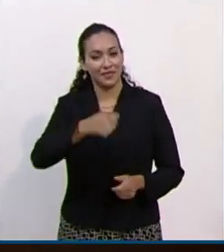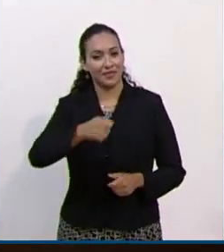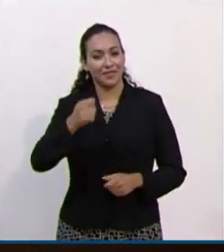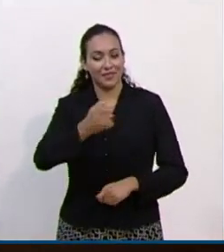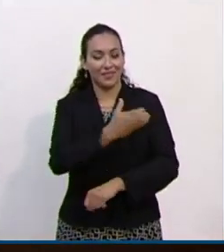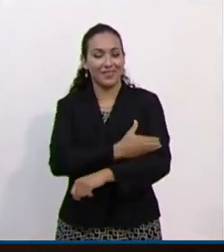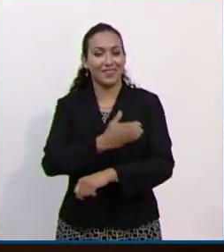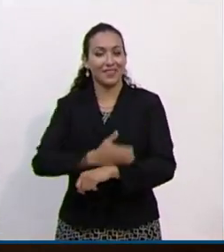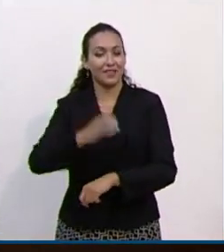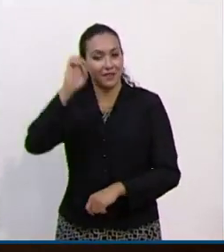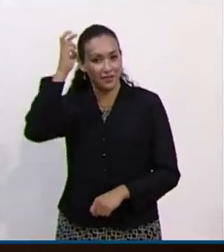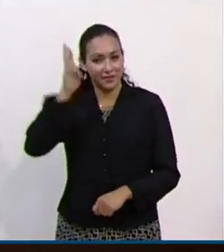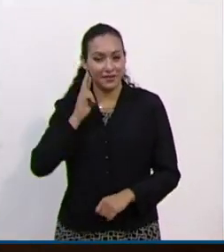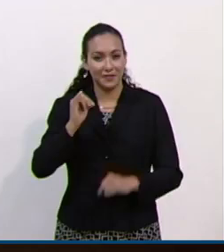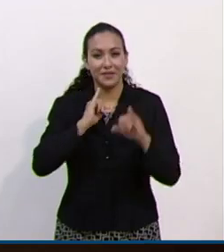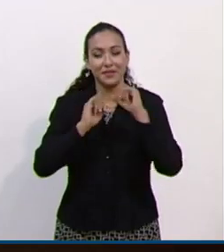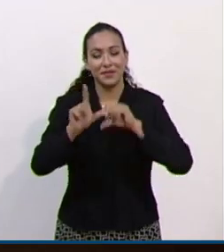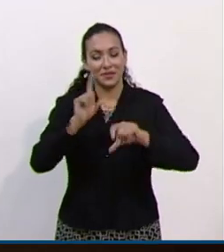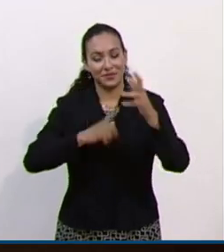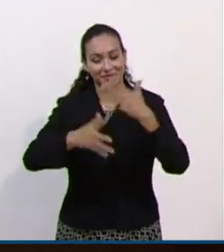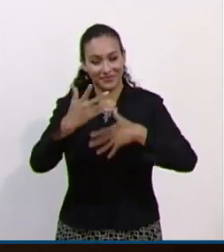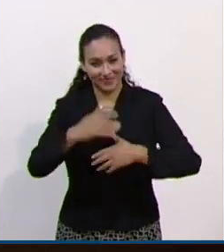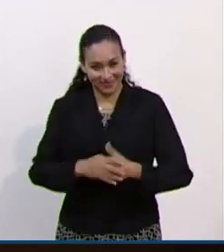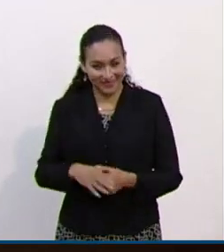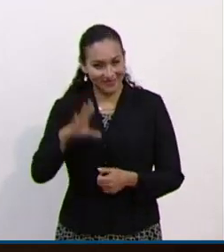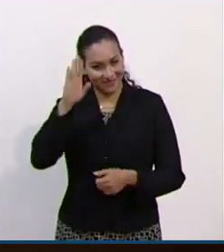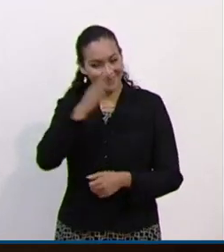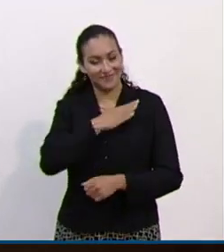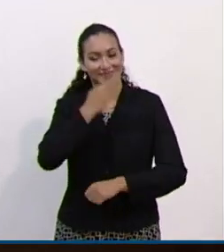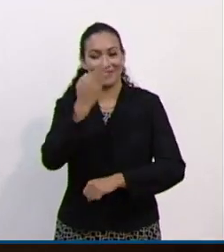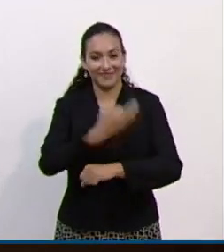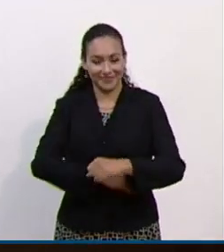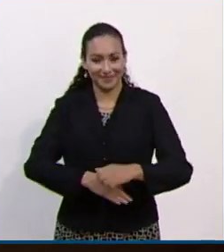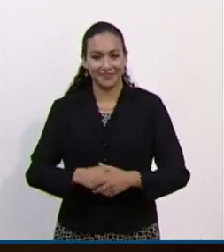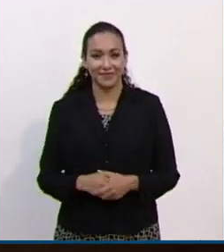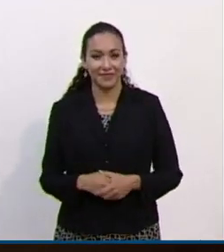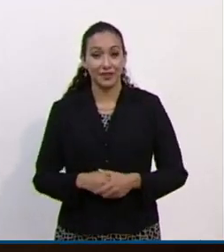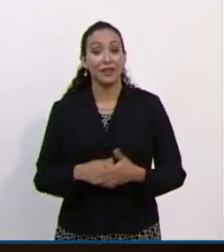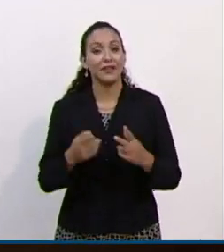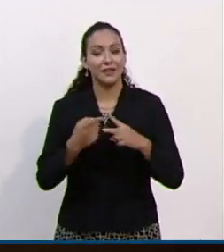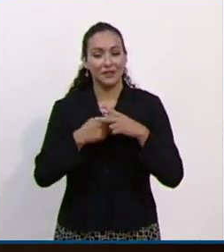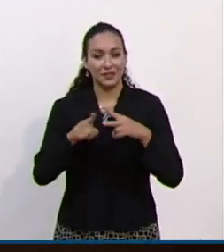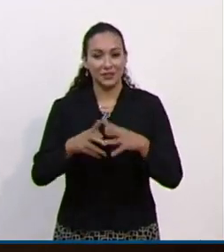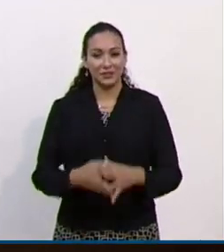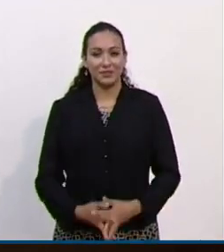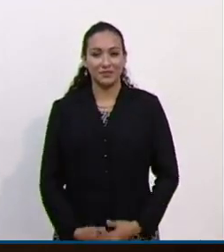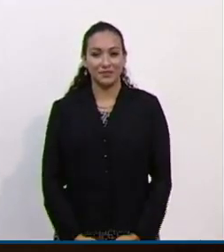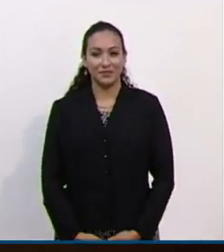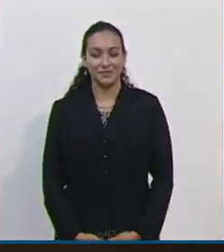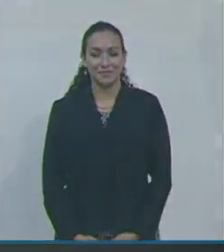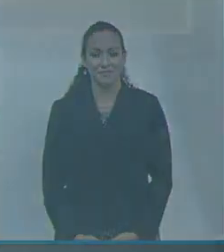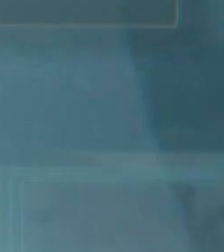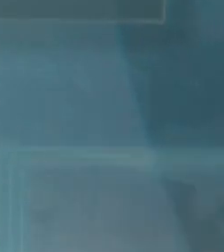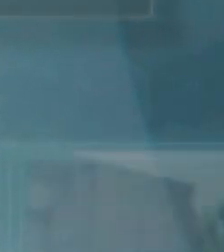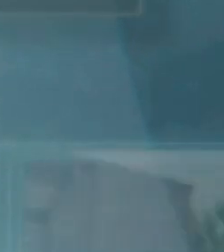compañera Eusiris Rostro, quien nos acompaña en la interpretación en lengua de señas mexicana. Comenzamos.